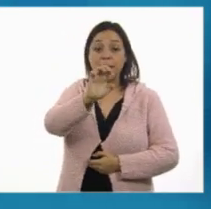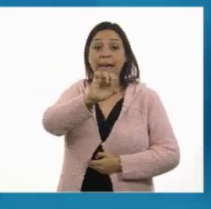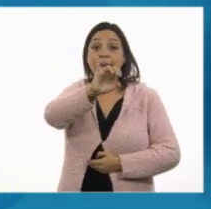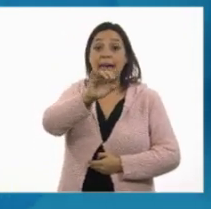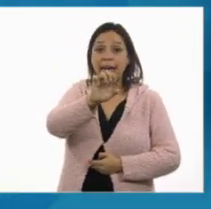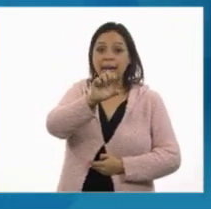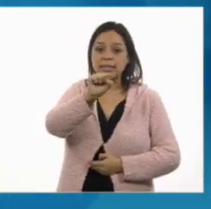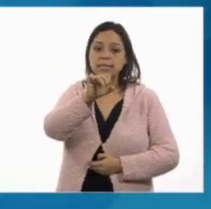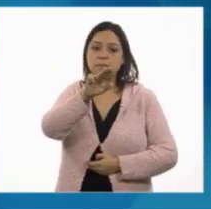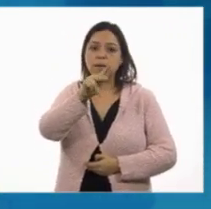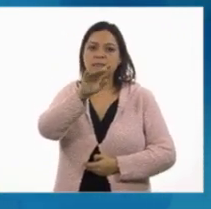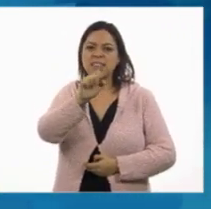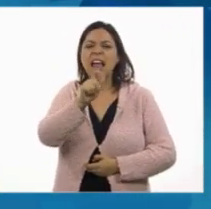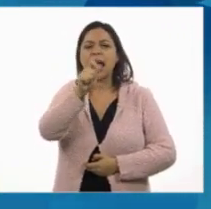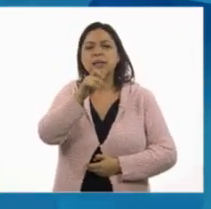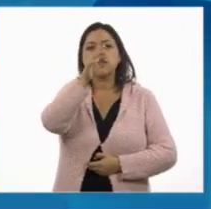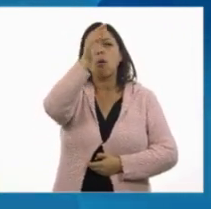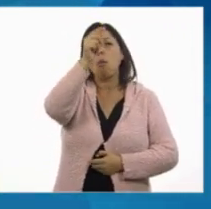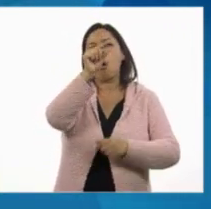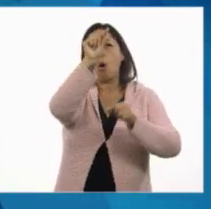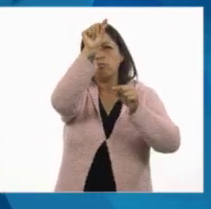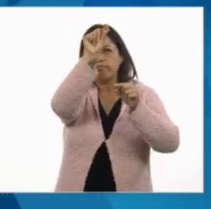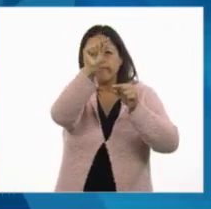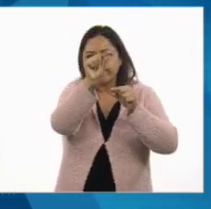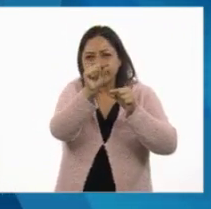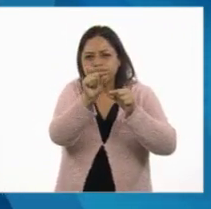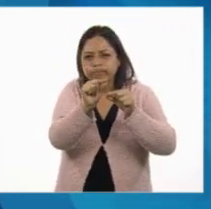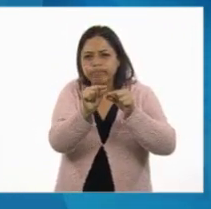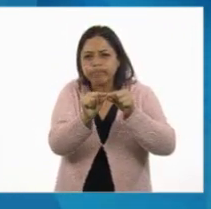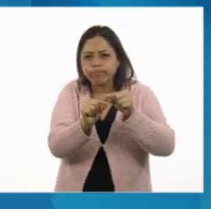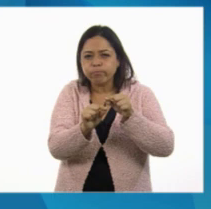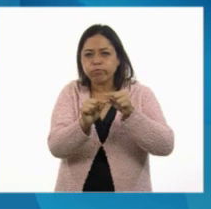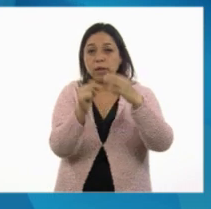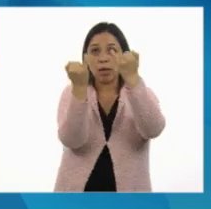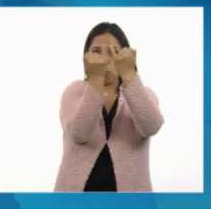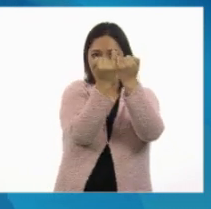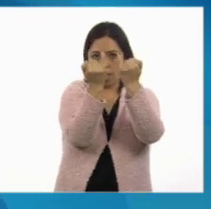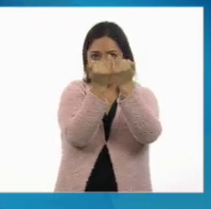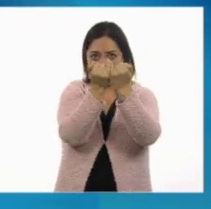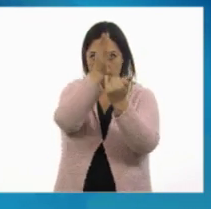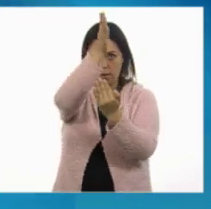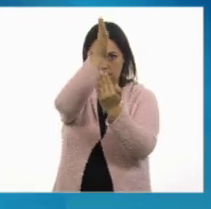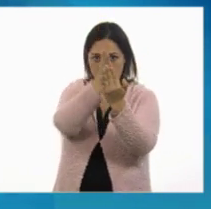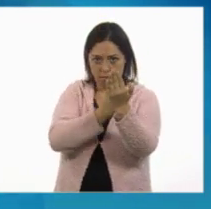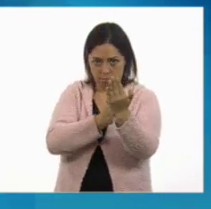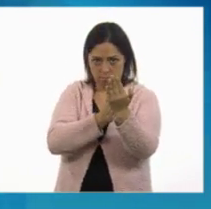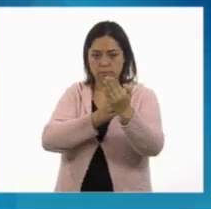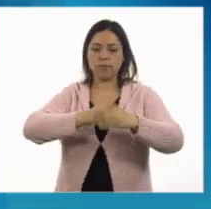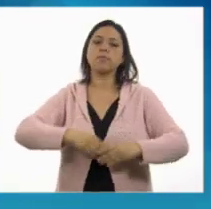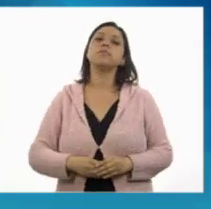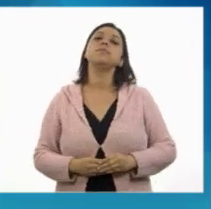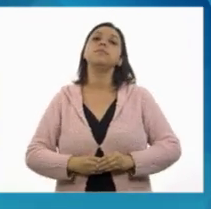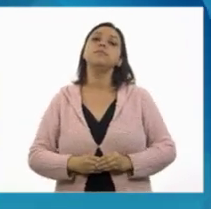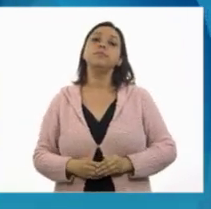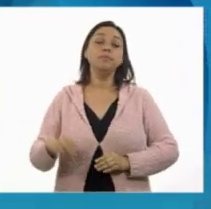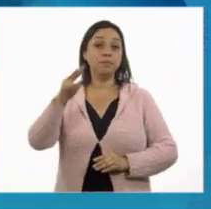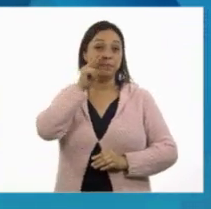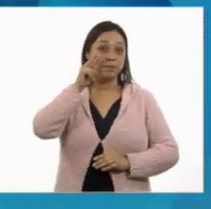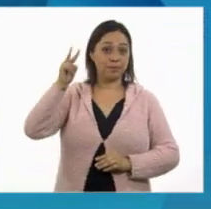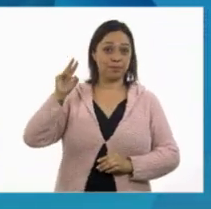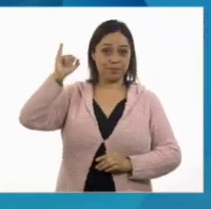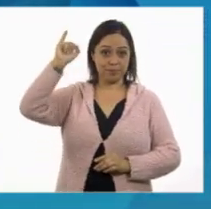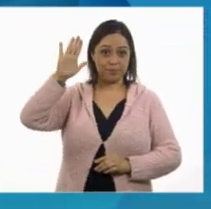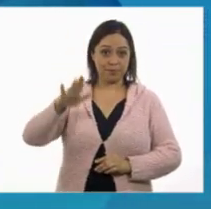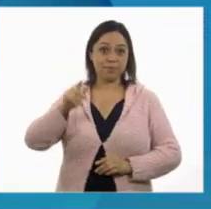línea imaginaria que divide una figura en dos partes iguales y simétricas. Observemos en la imagen